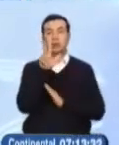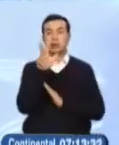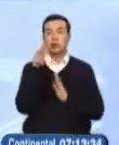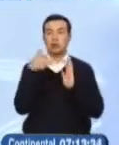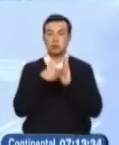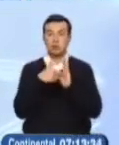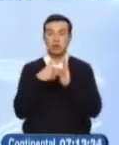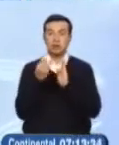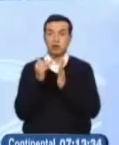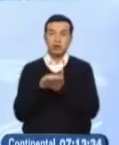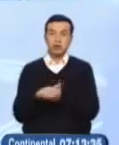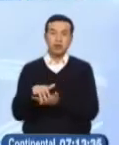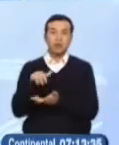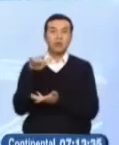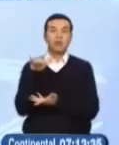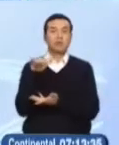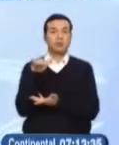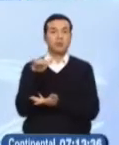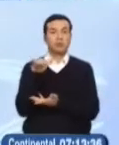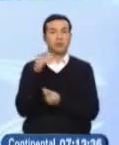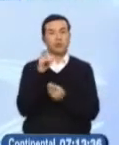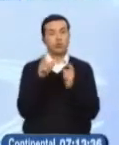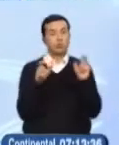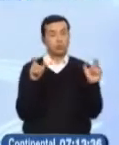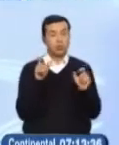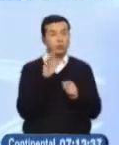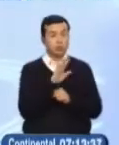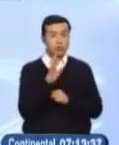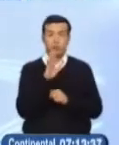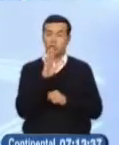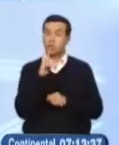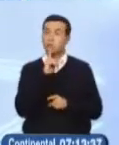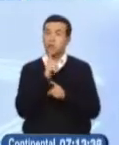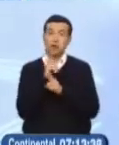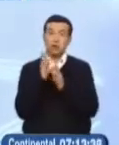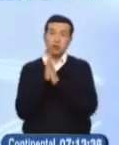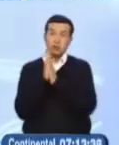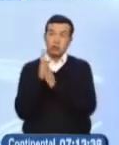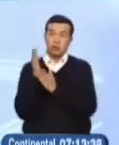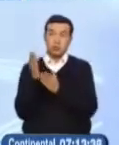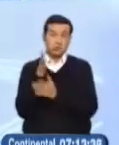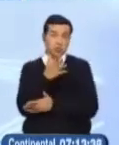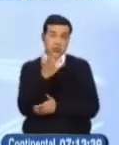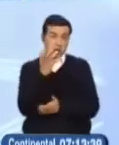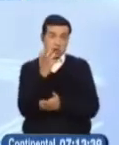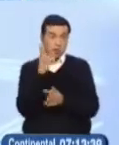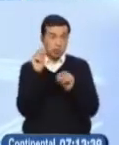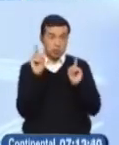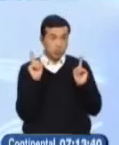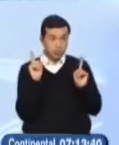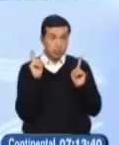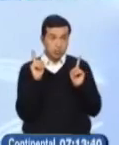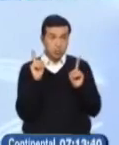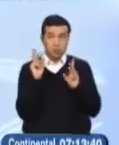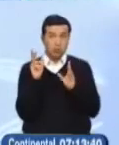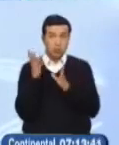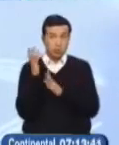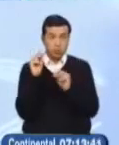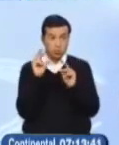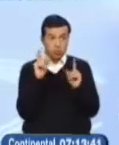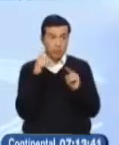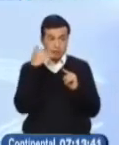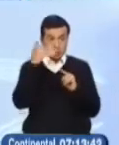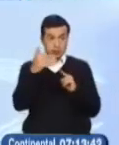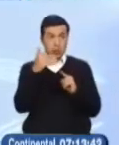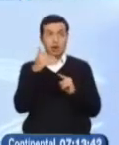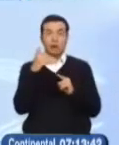que tenemos acumulados esperamos que mucha gente pueda retirar pues estas solicitudes y así lo desean o si así lo desean ellos